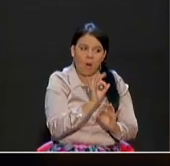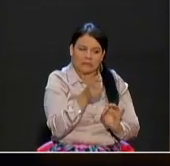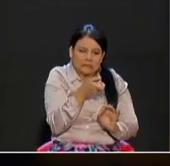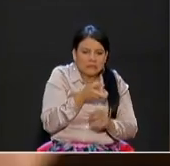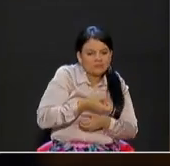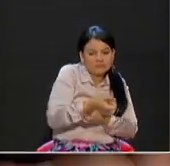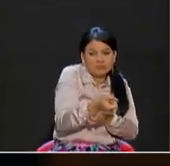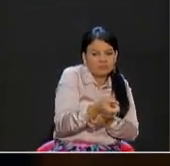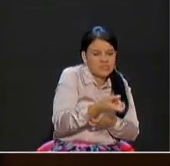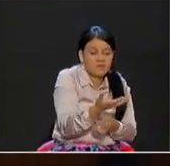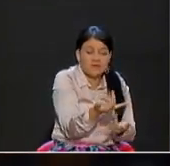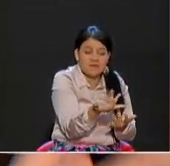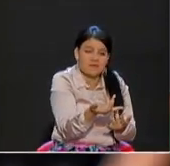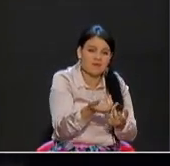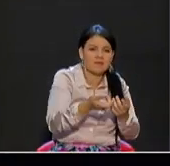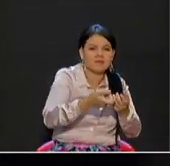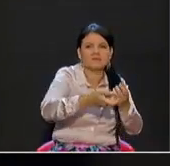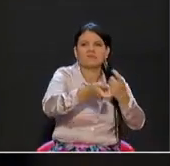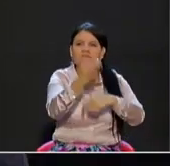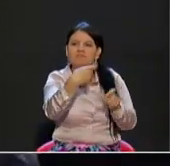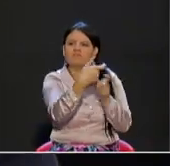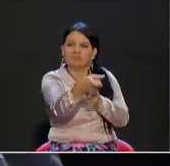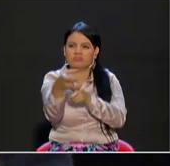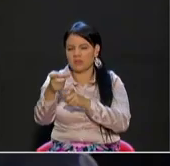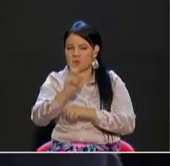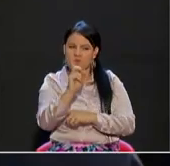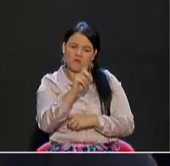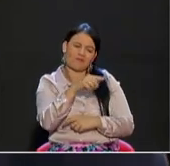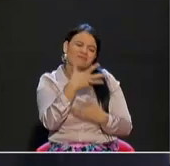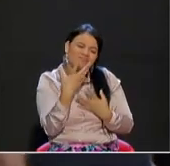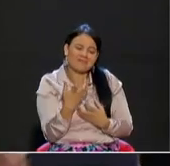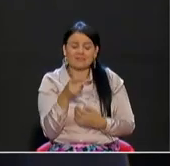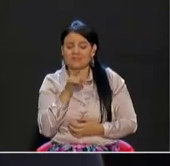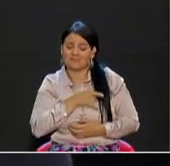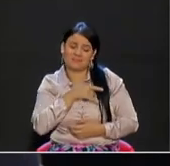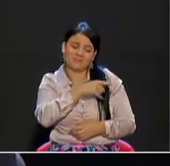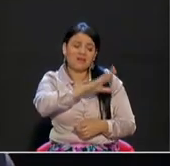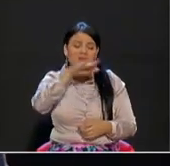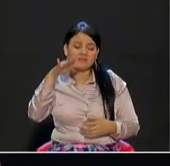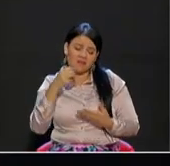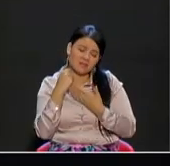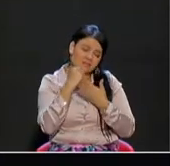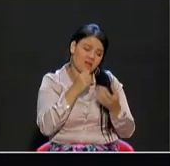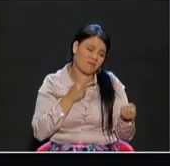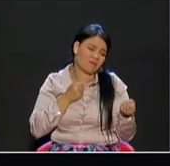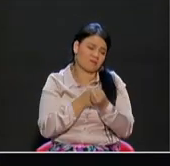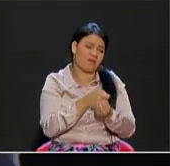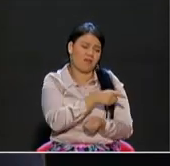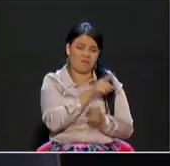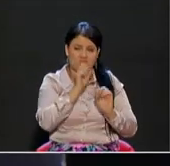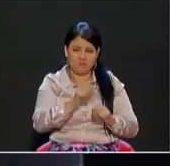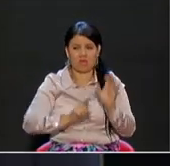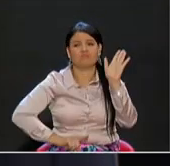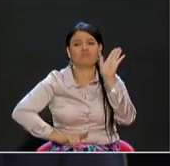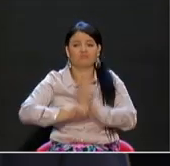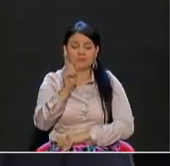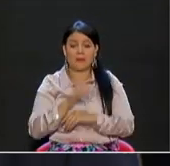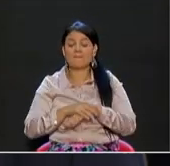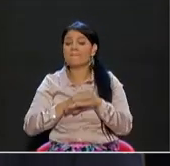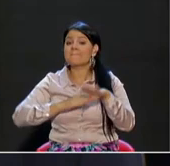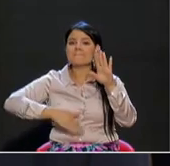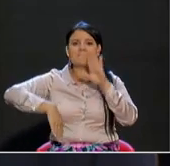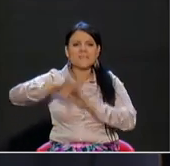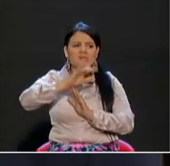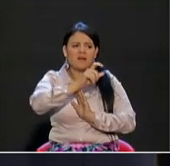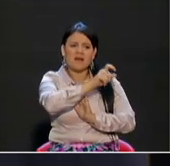conocimiento de posibilidades de oportunidades para que sea el saber el que manda entre la universidad y siempre protegiendo la integridad